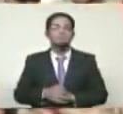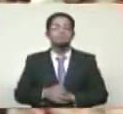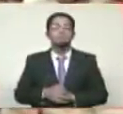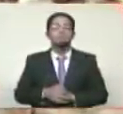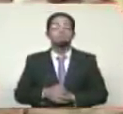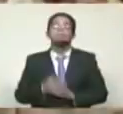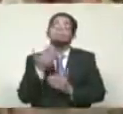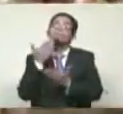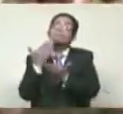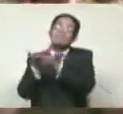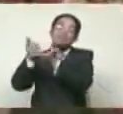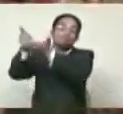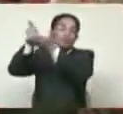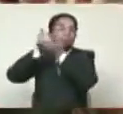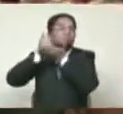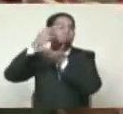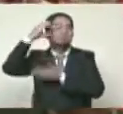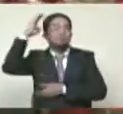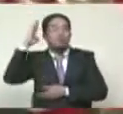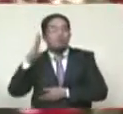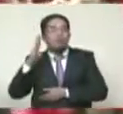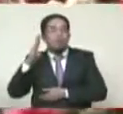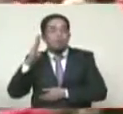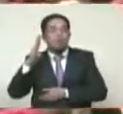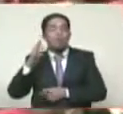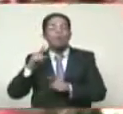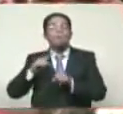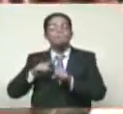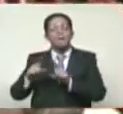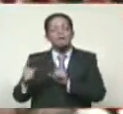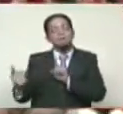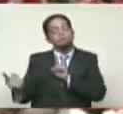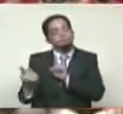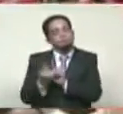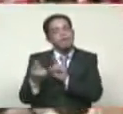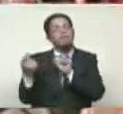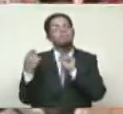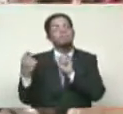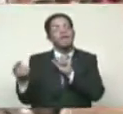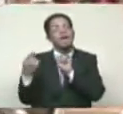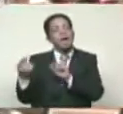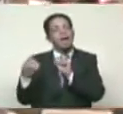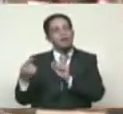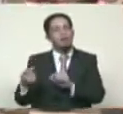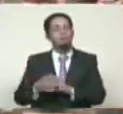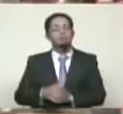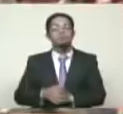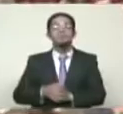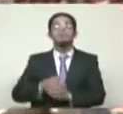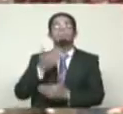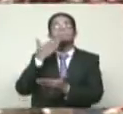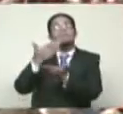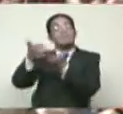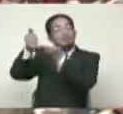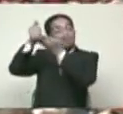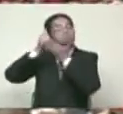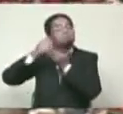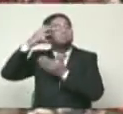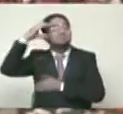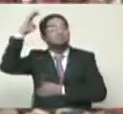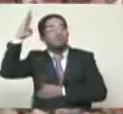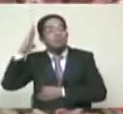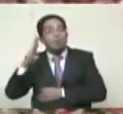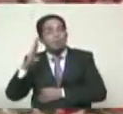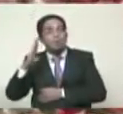rogando, y con el diálogo avanzando, a Dios rogando, y